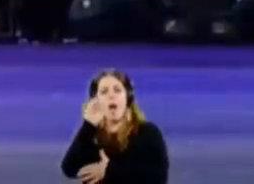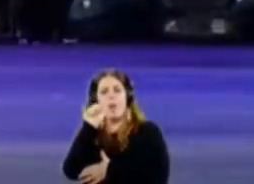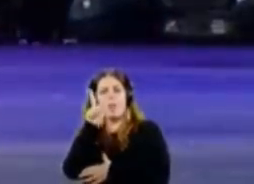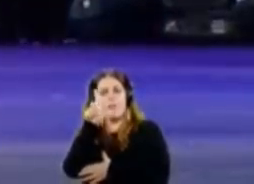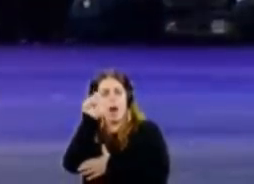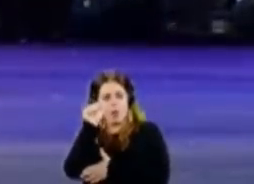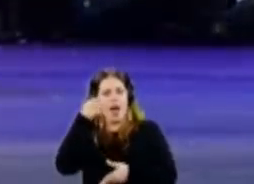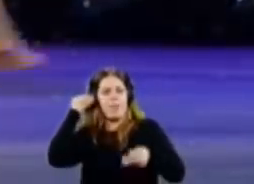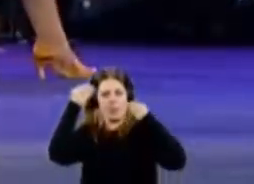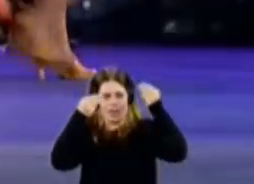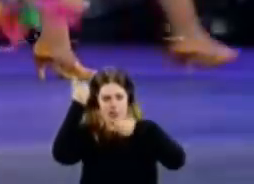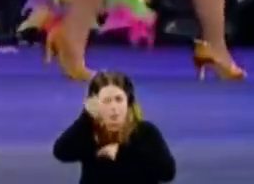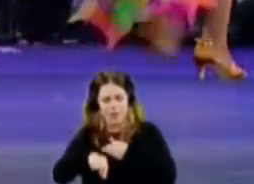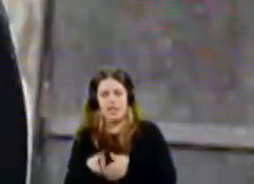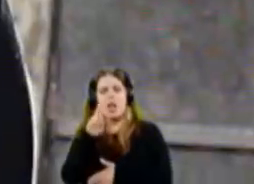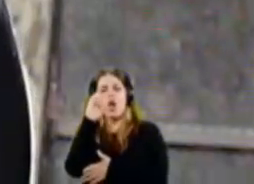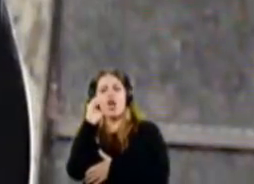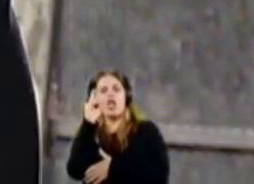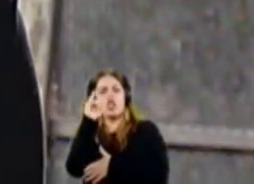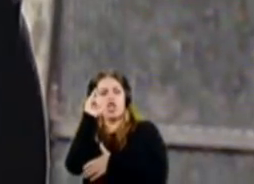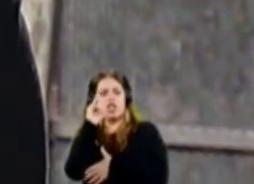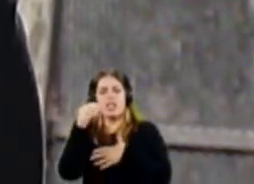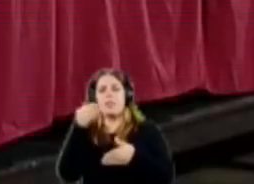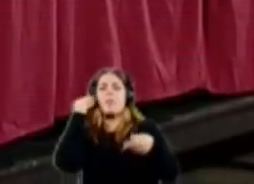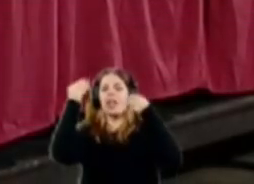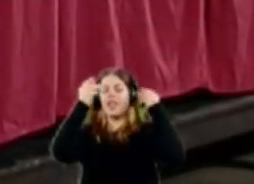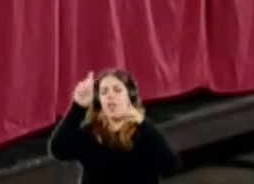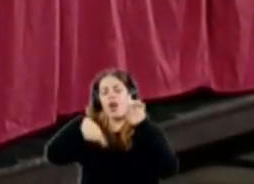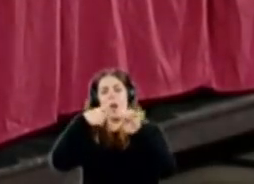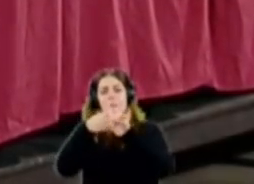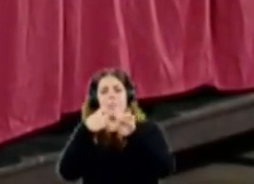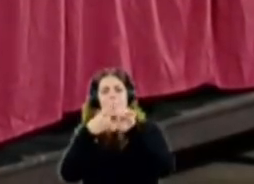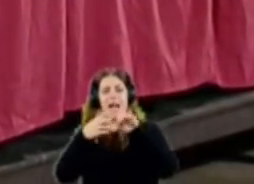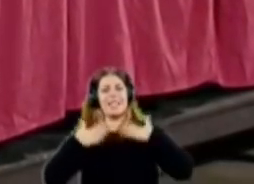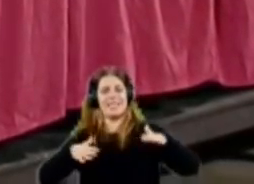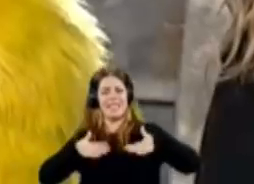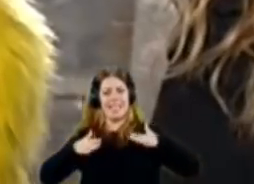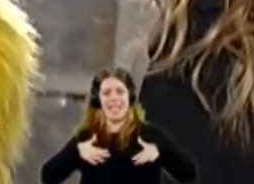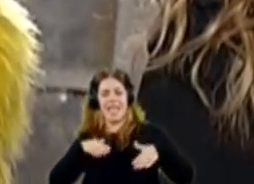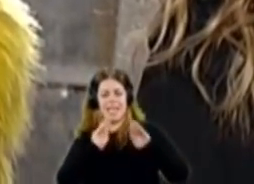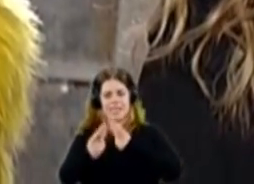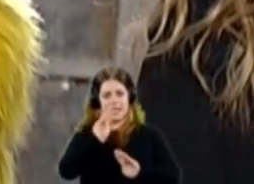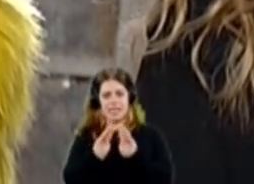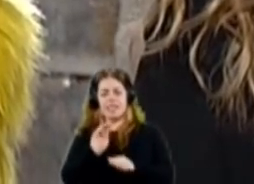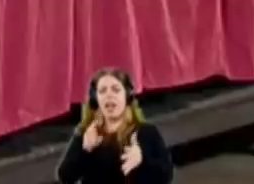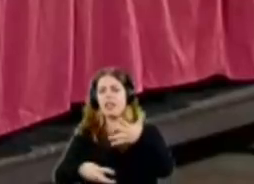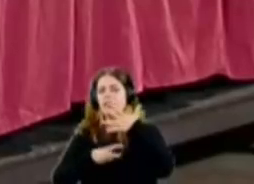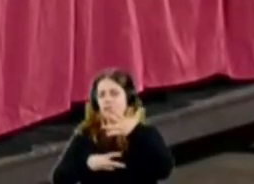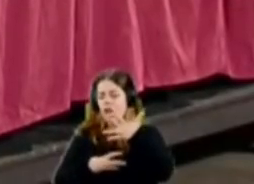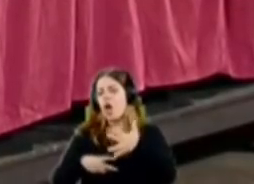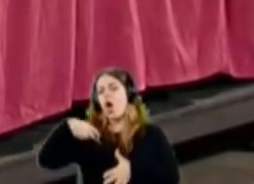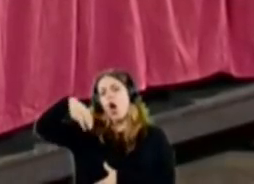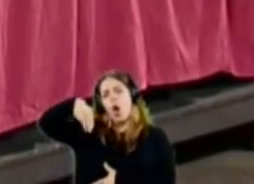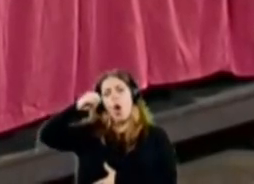también. Rosy Sánchez Ramos, maquilladora y estilista. Y también Mónica Santana González, maquilladora. A